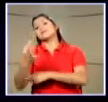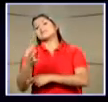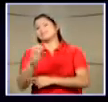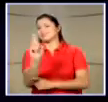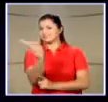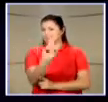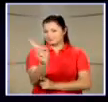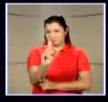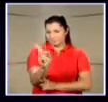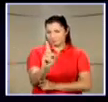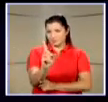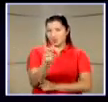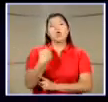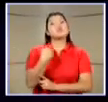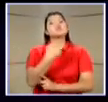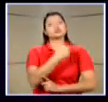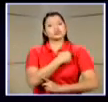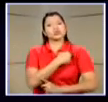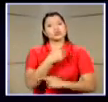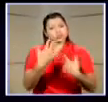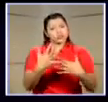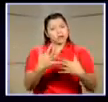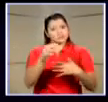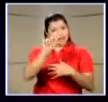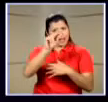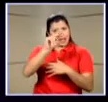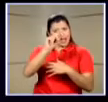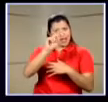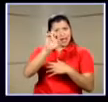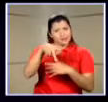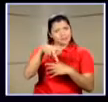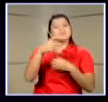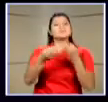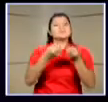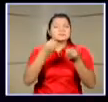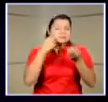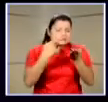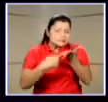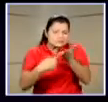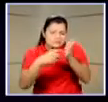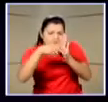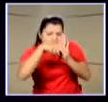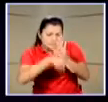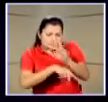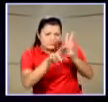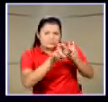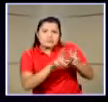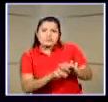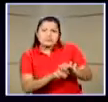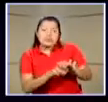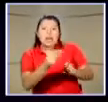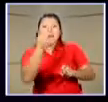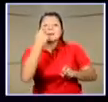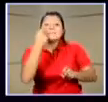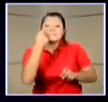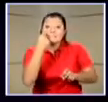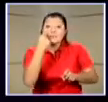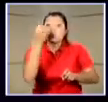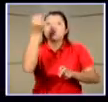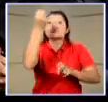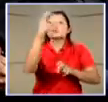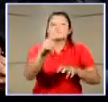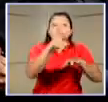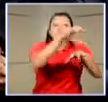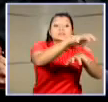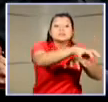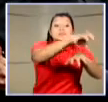de la ANEP, analizamos y vimos al menos 12 ámbitos del gobierno central